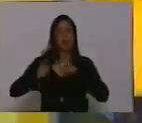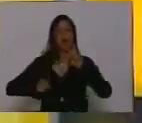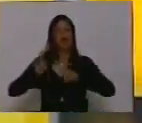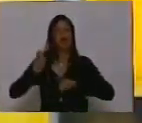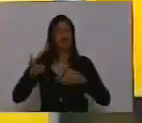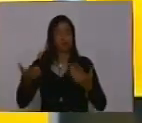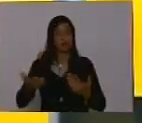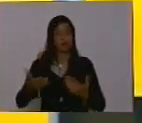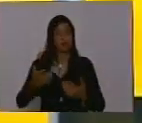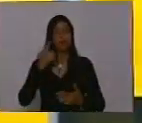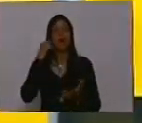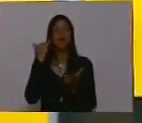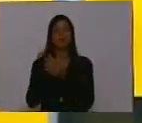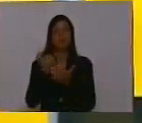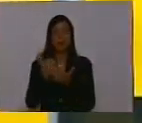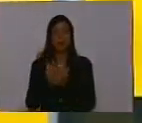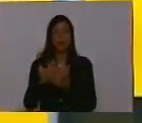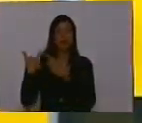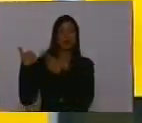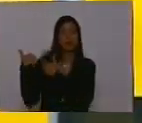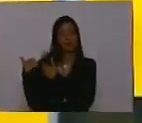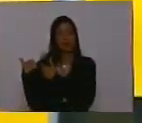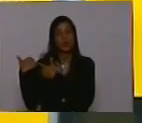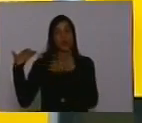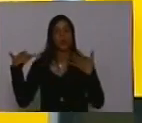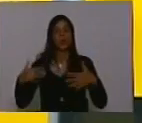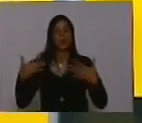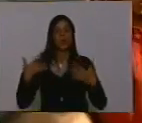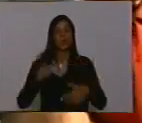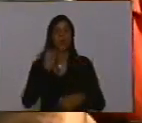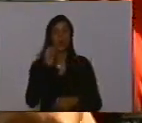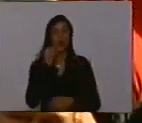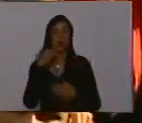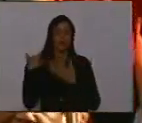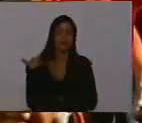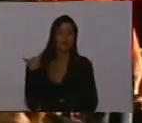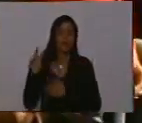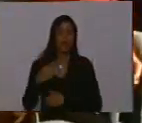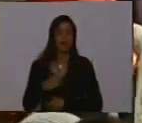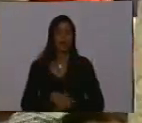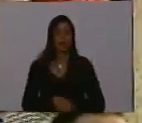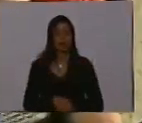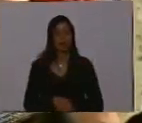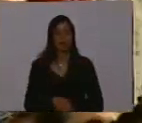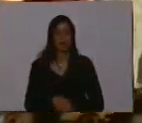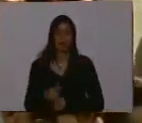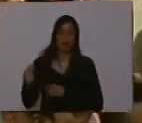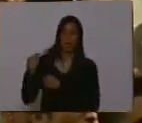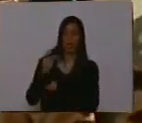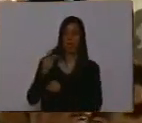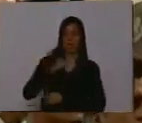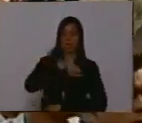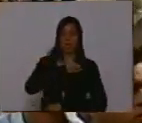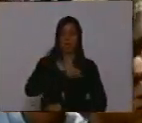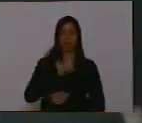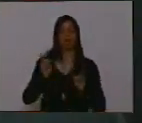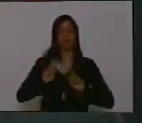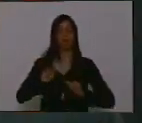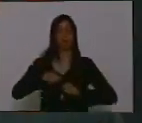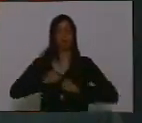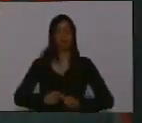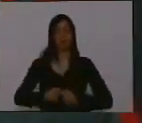allí la gran responsabilidad de esta generación, que no se doblegará nunca, pero que además va a seguir